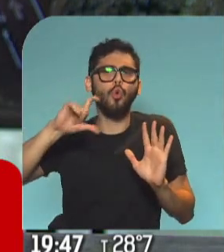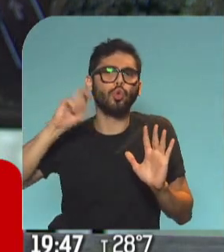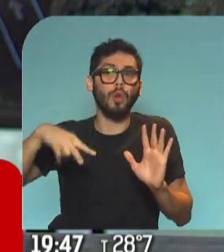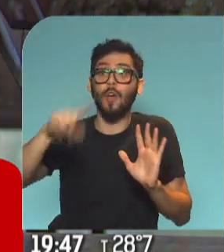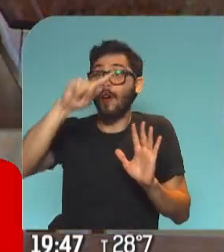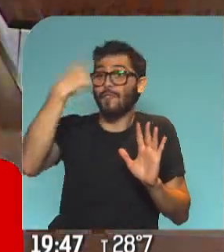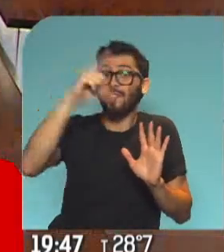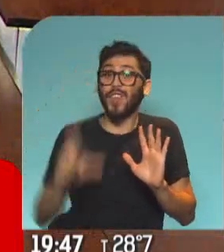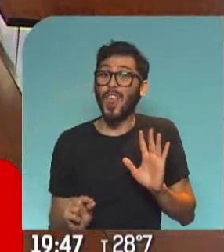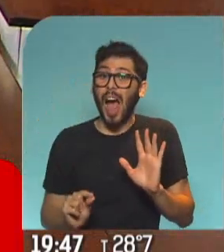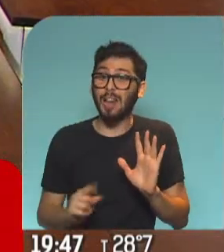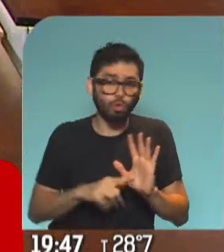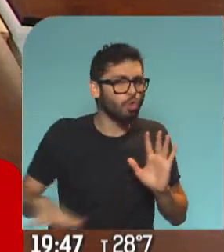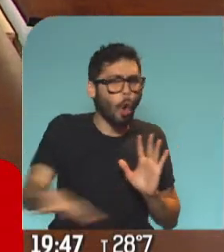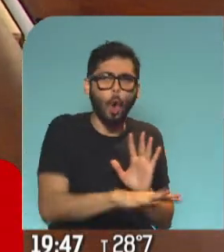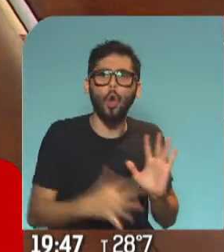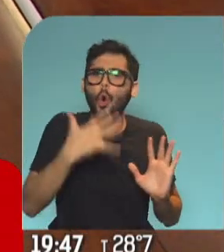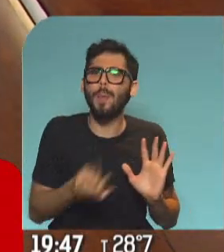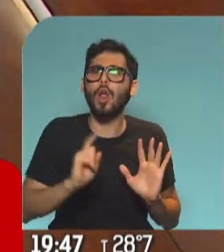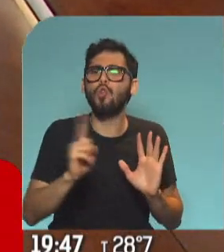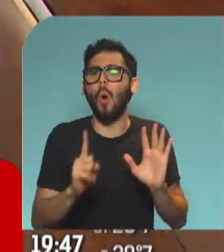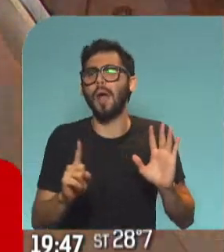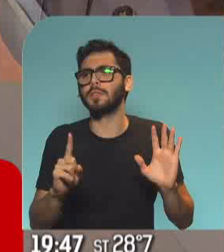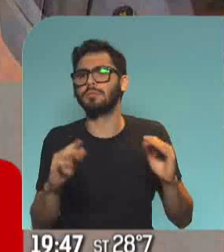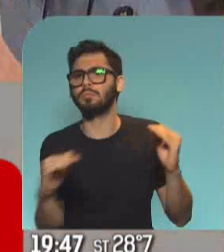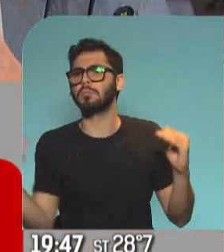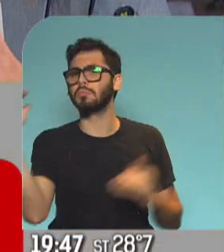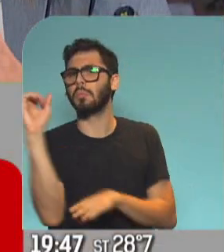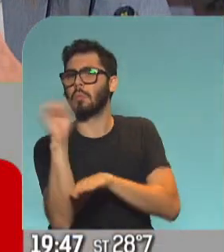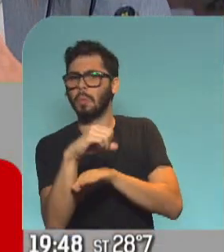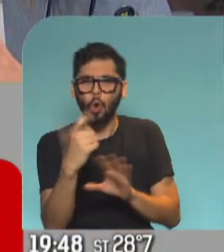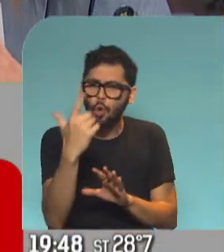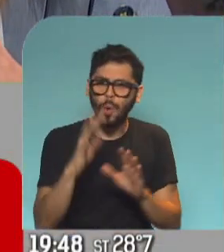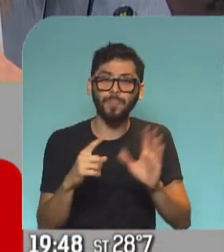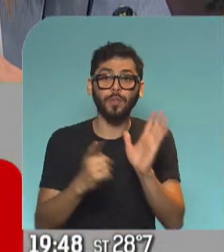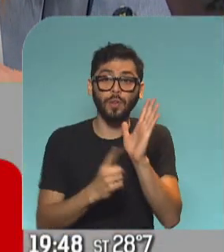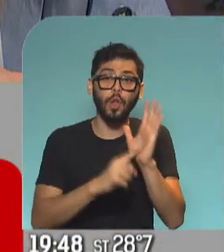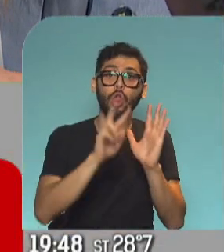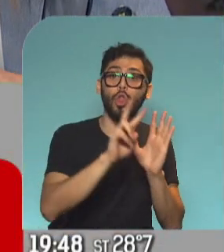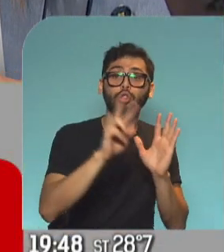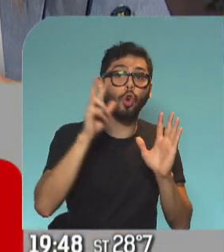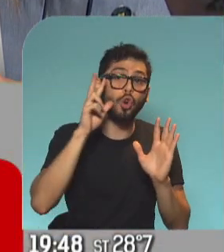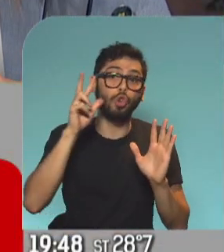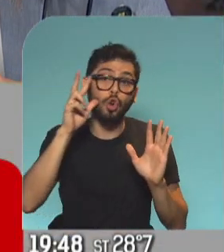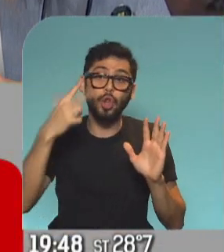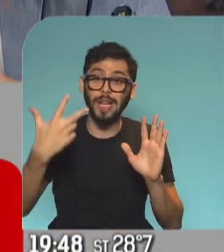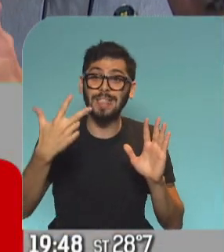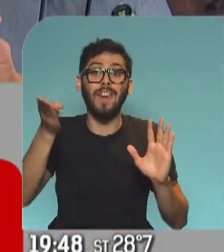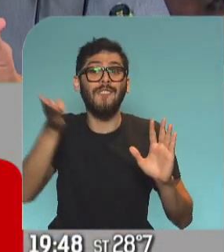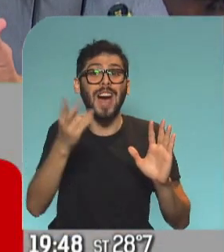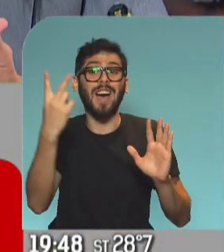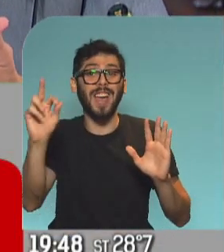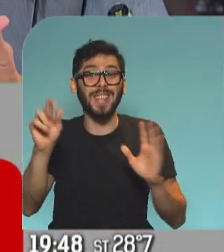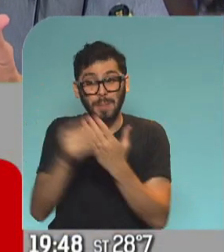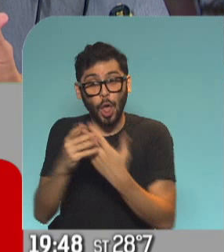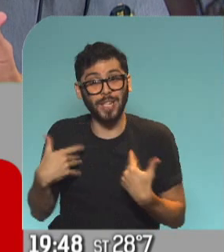no es de cumplimiento facultativo. Esa norma, que es la resolución 2883/20 del Ministerio de Salud, establece que